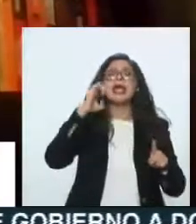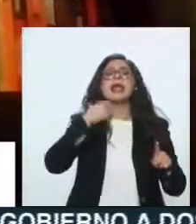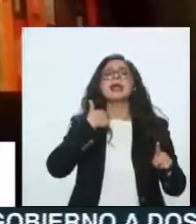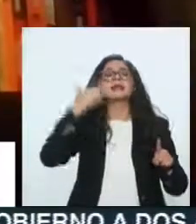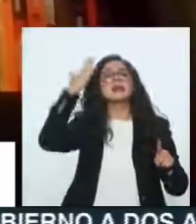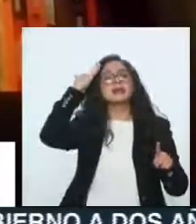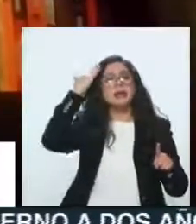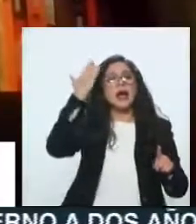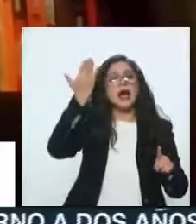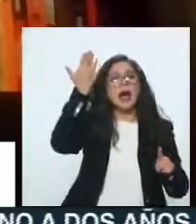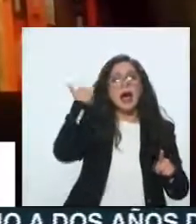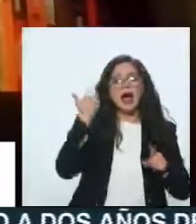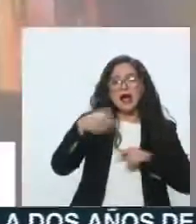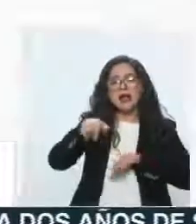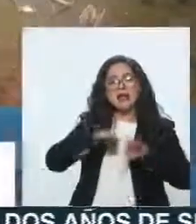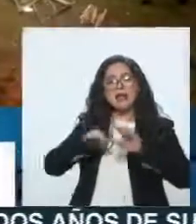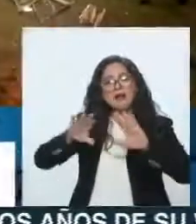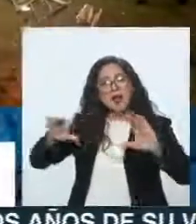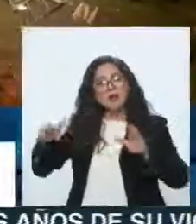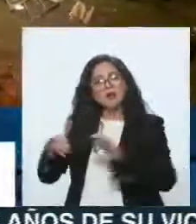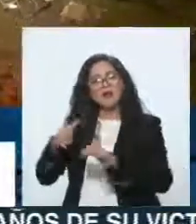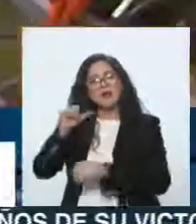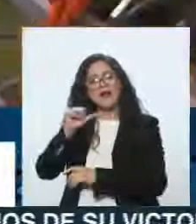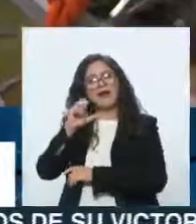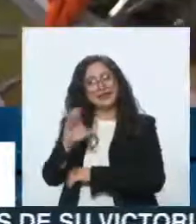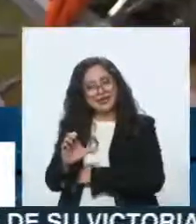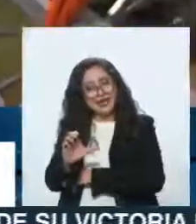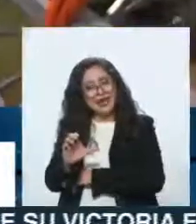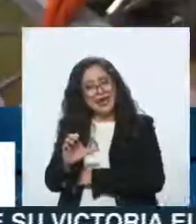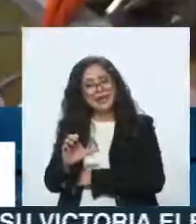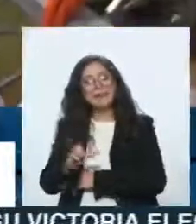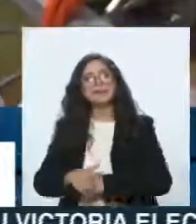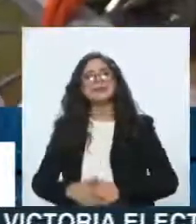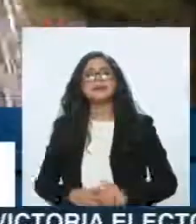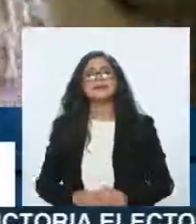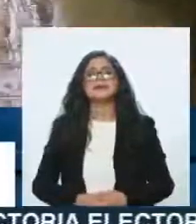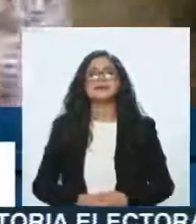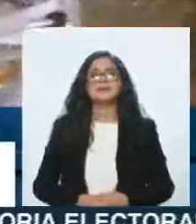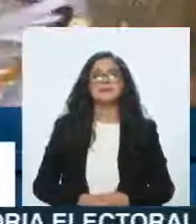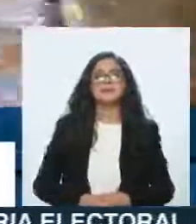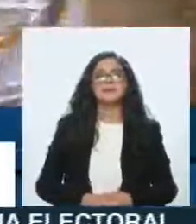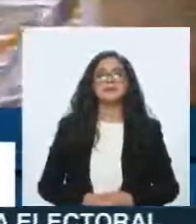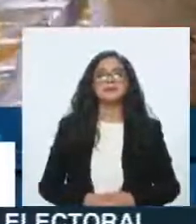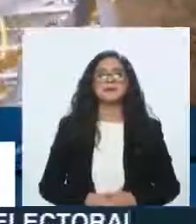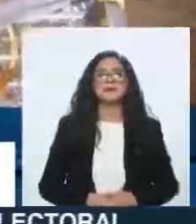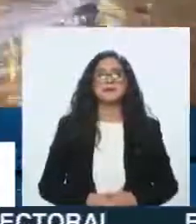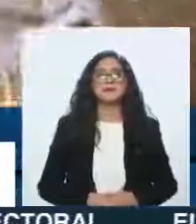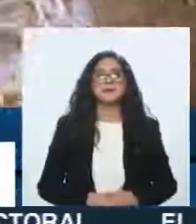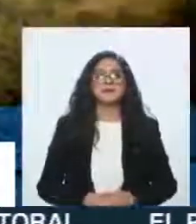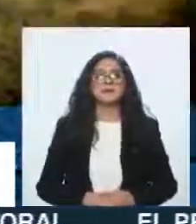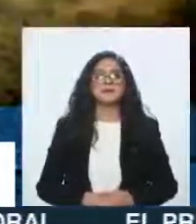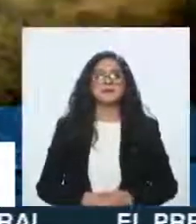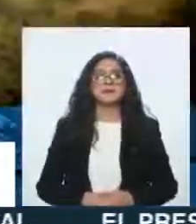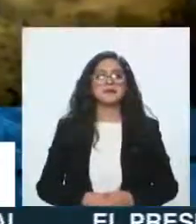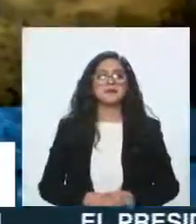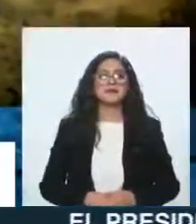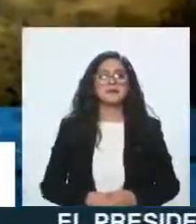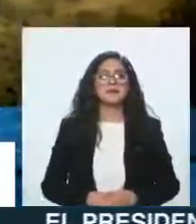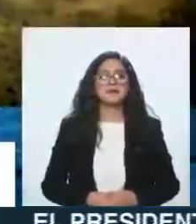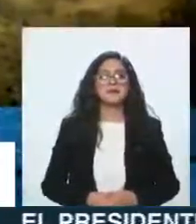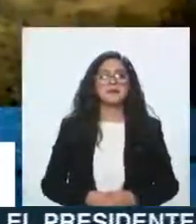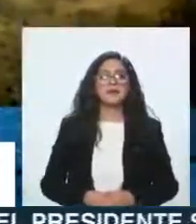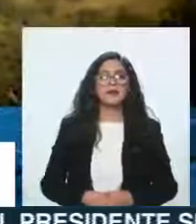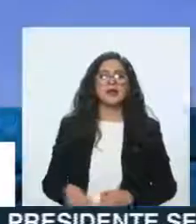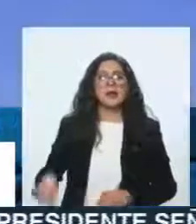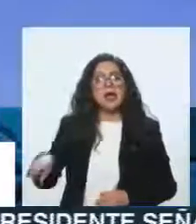estas organizaciones de la sociedad civil asociadas a este personaje, y pues básicamente están llevando a cabo una estrategia